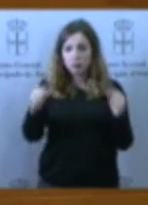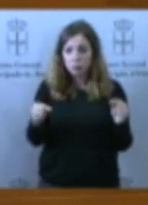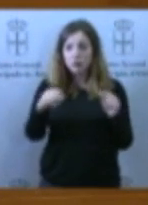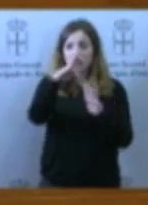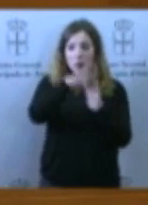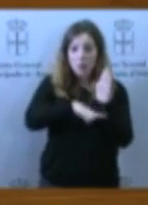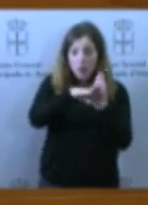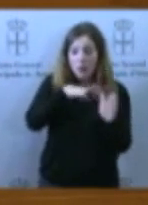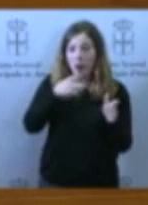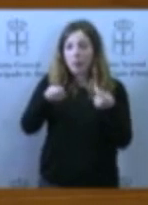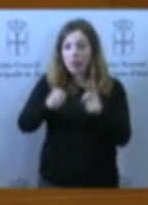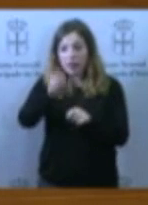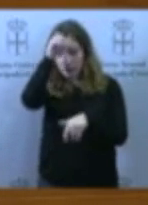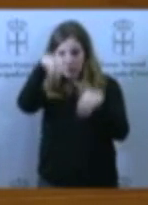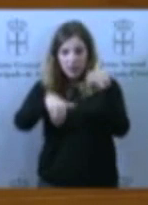de la minería,